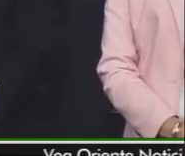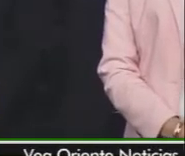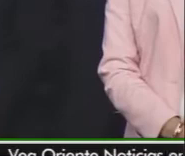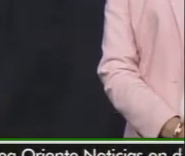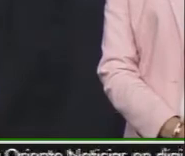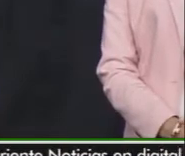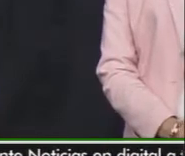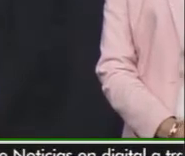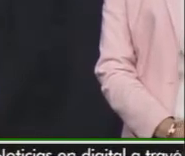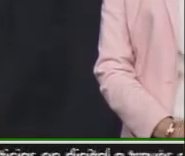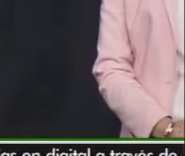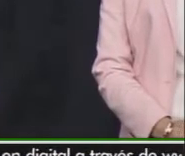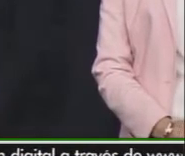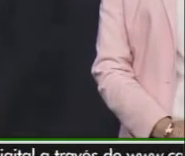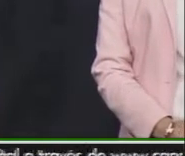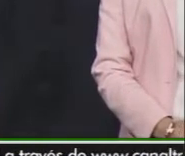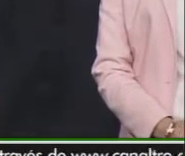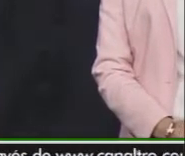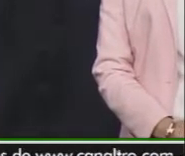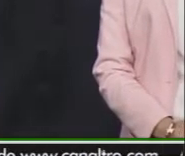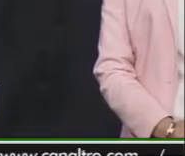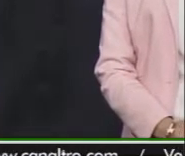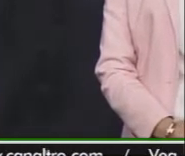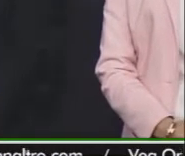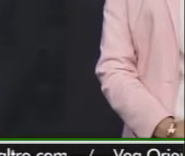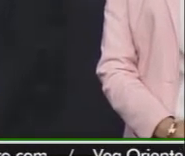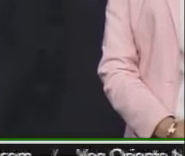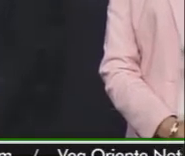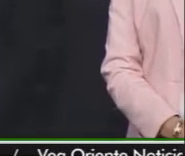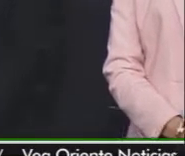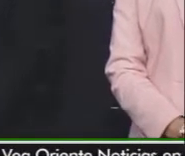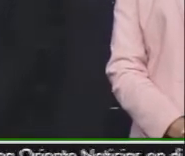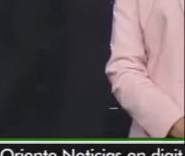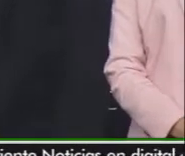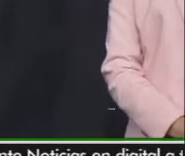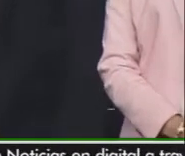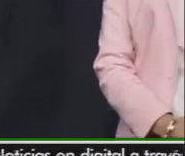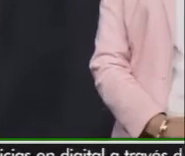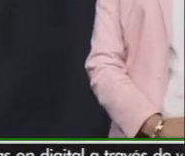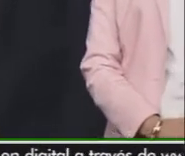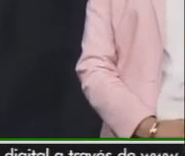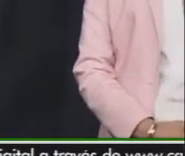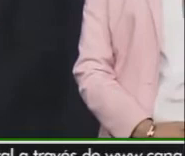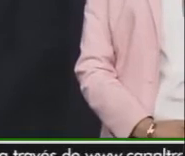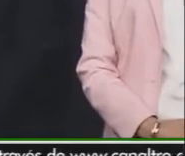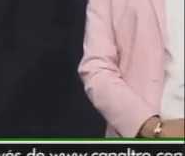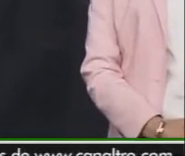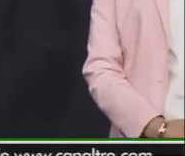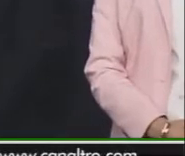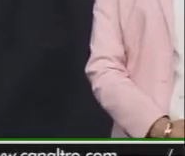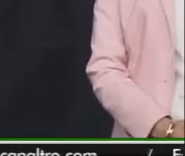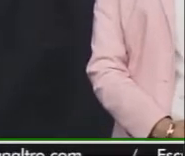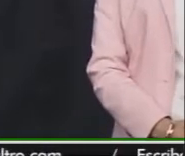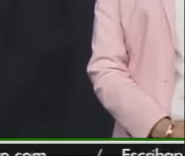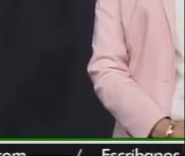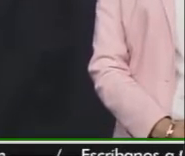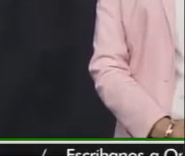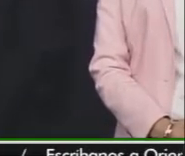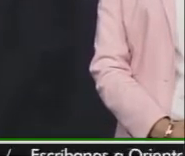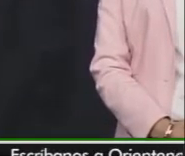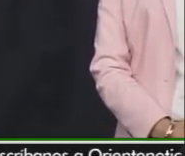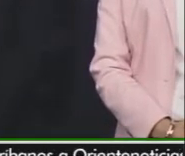de los colombianos que han sido deportados los que han regresado a colombia por presión de la situación